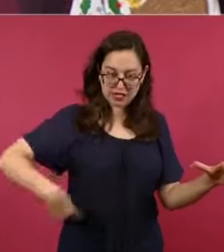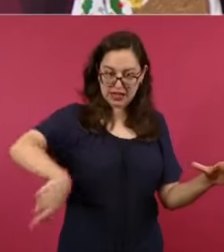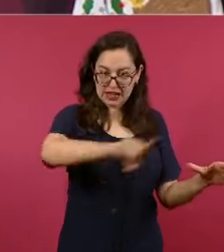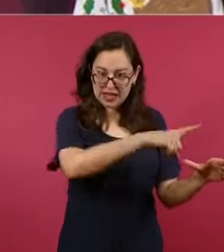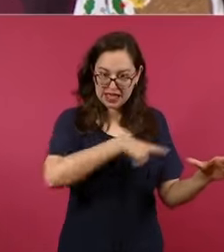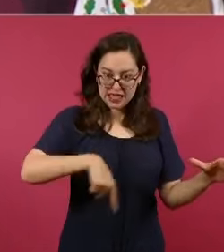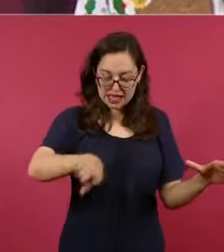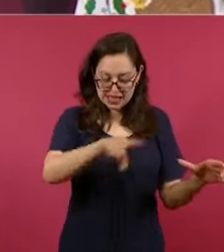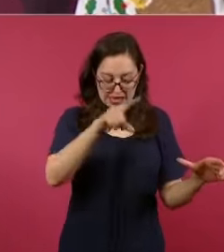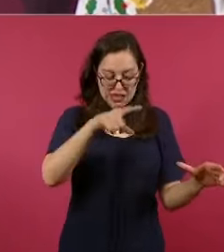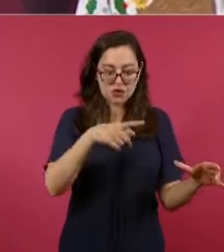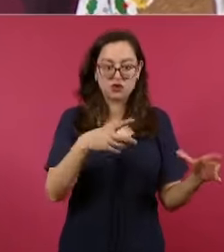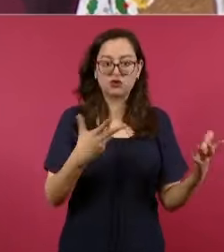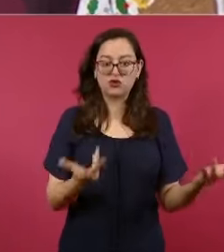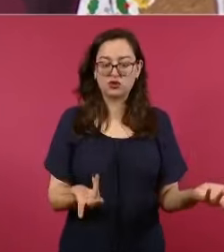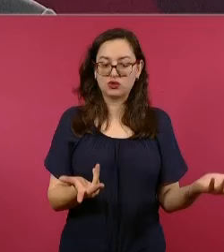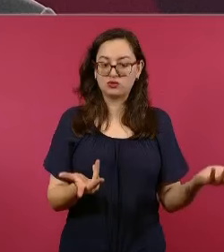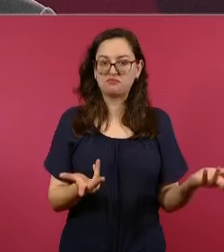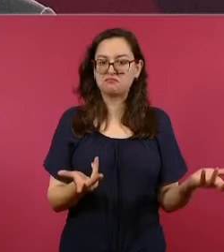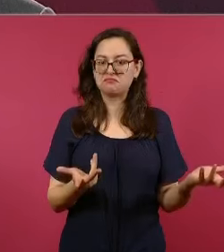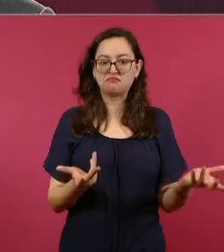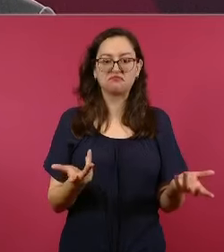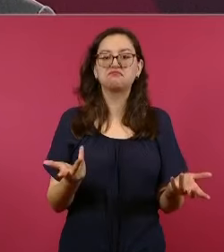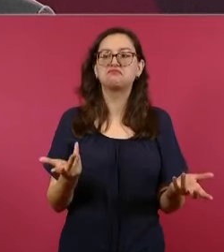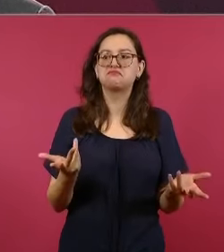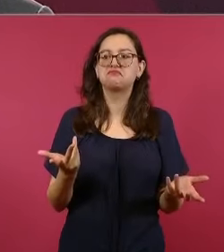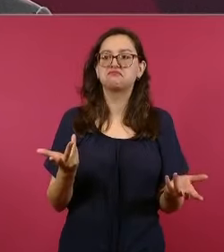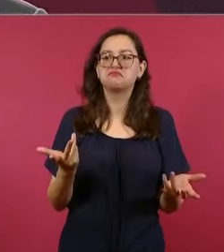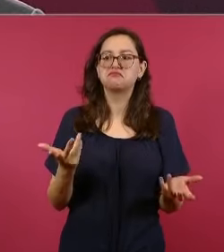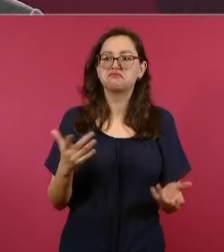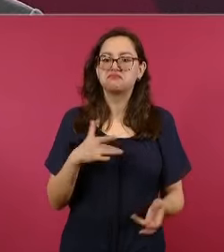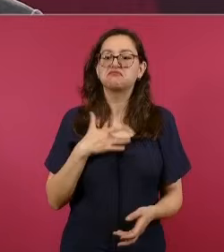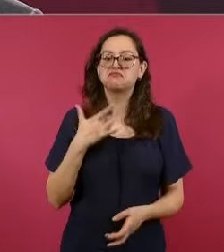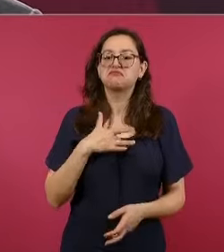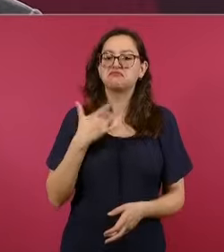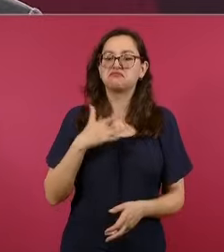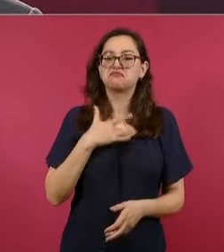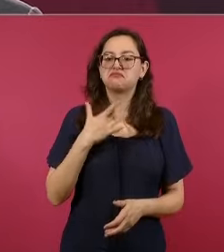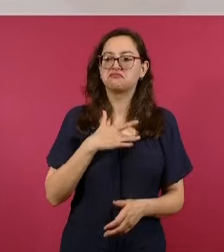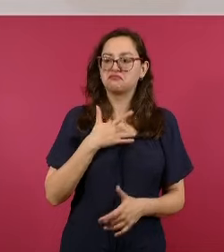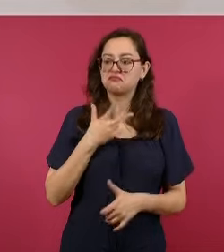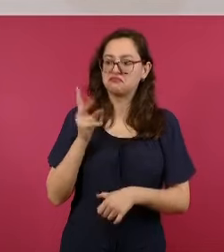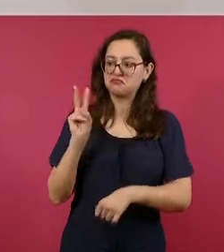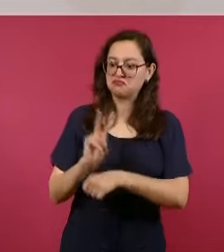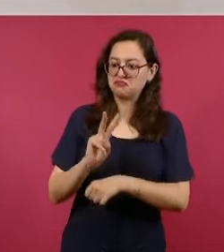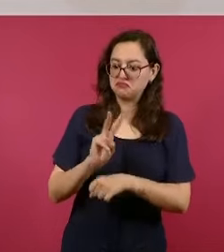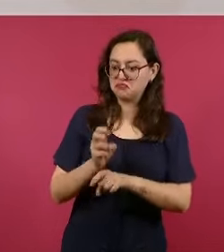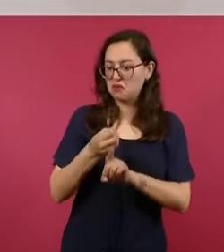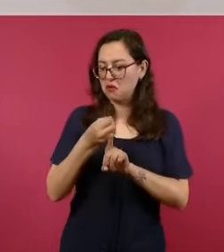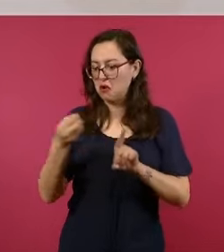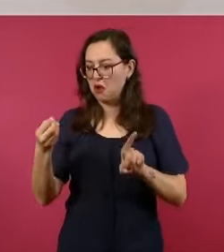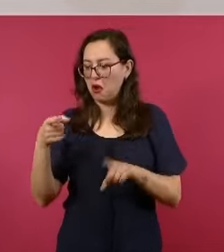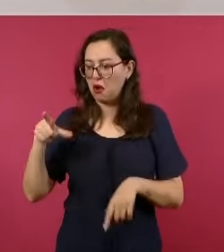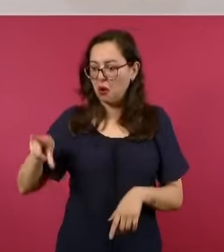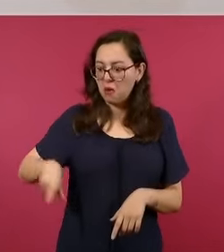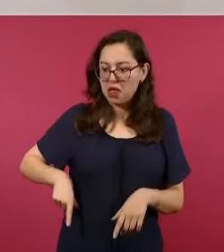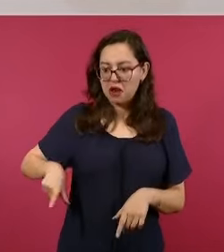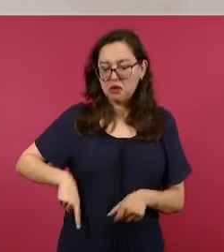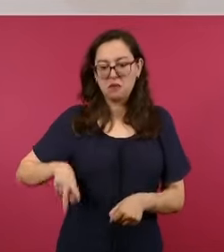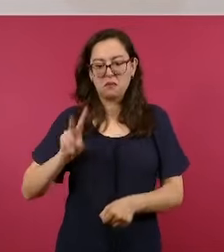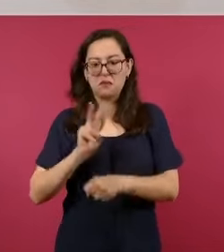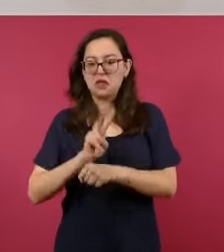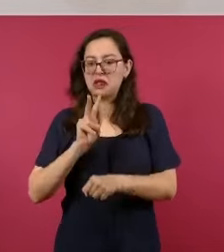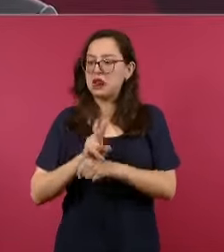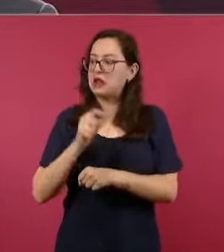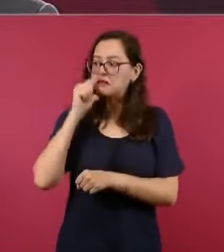que no haya regulación que no haya estado que